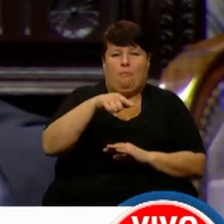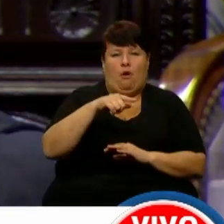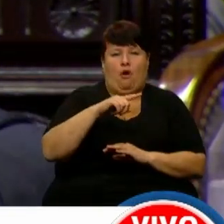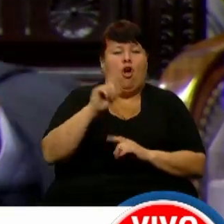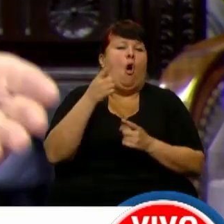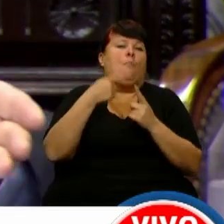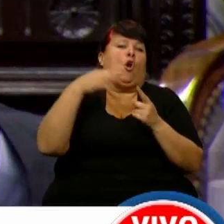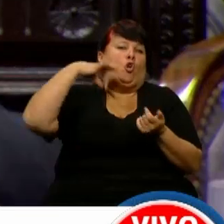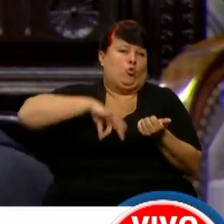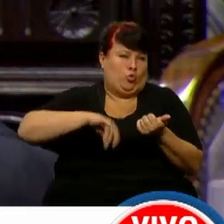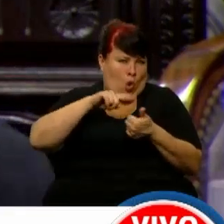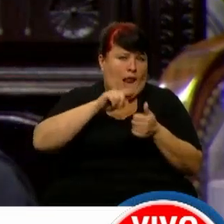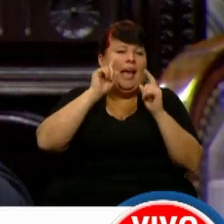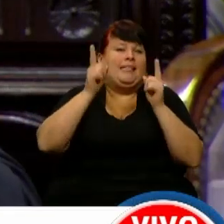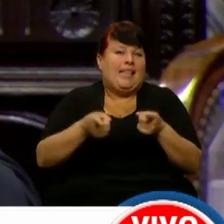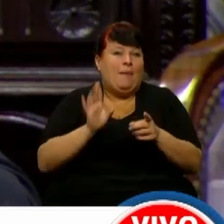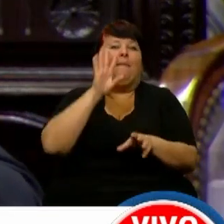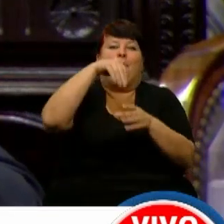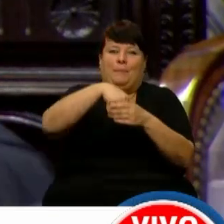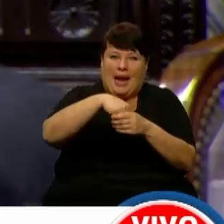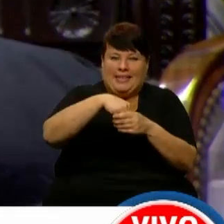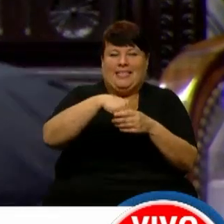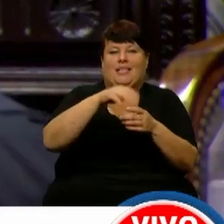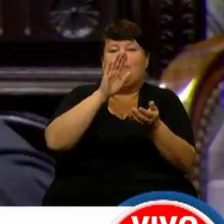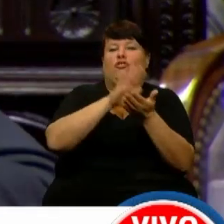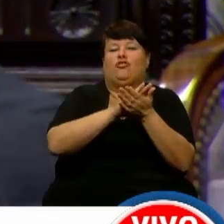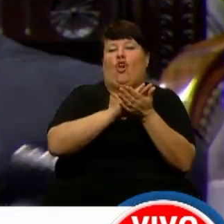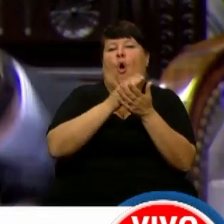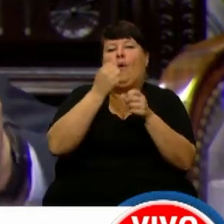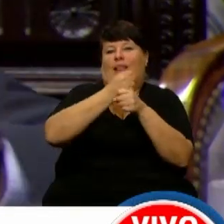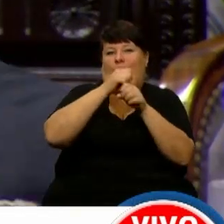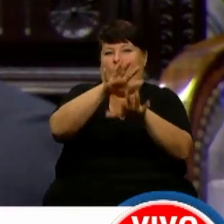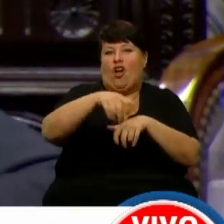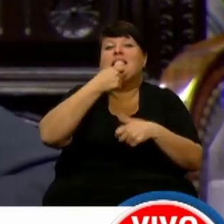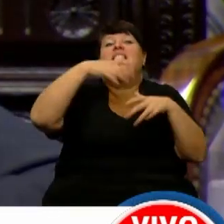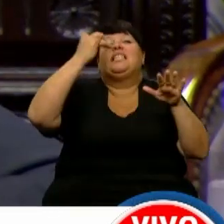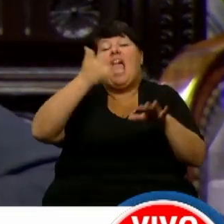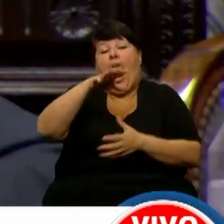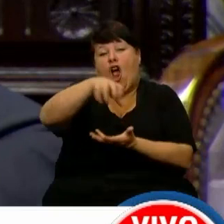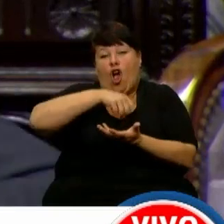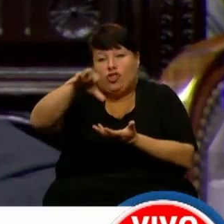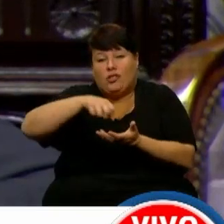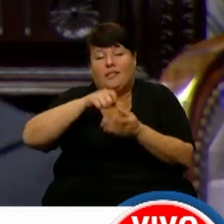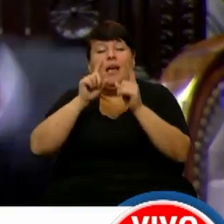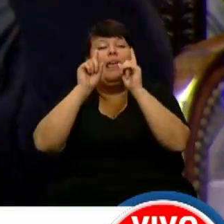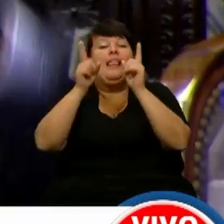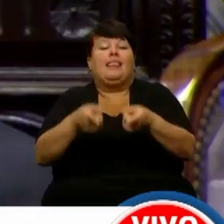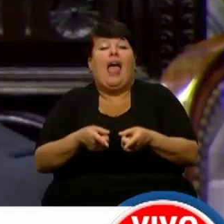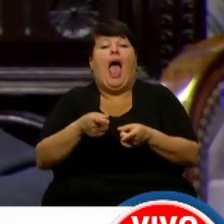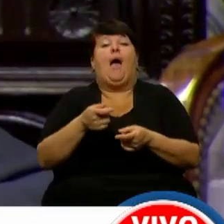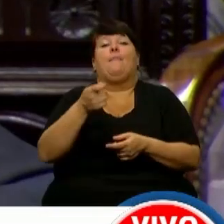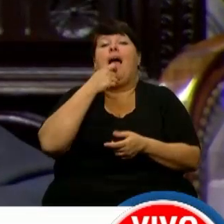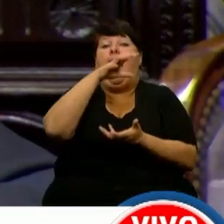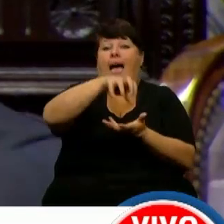No solo por cobrar el sueldo, sino porque participan también de la cosecha, cuando hay cosecha. Pero también,